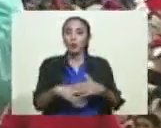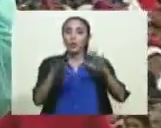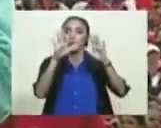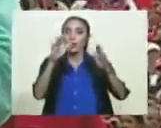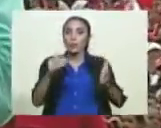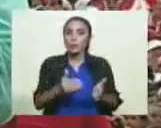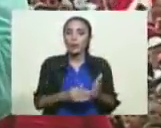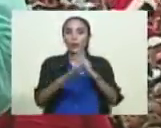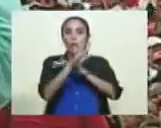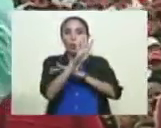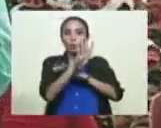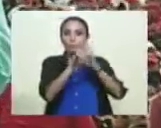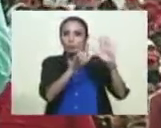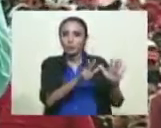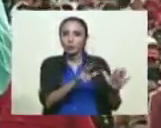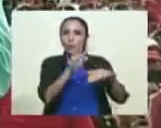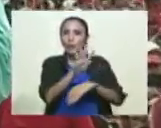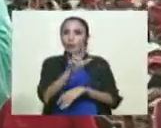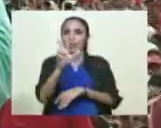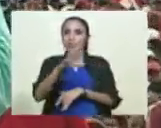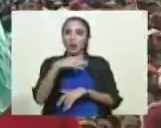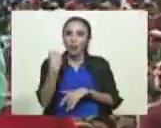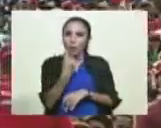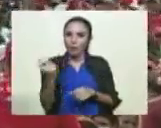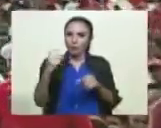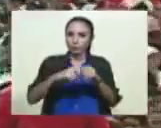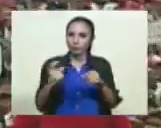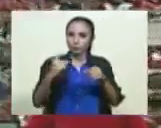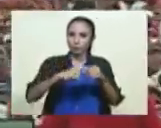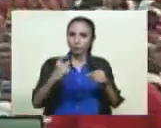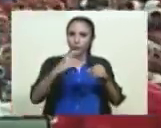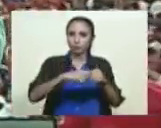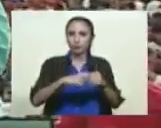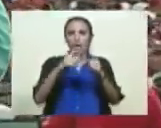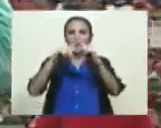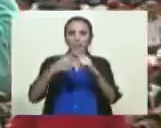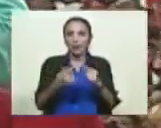10.843 jóvenes más para llegar a más de 18.000 jóvenes.